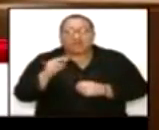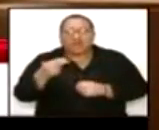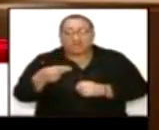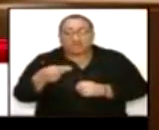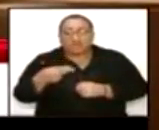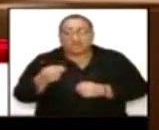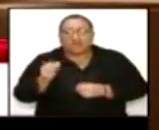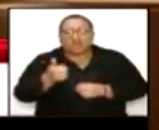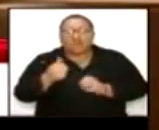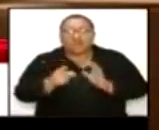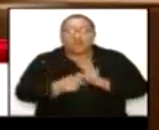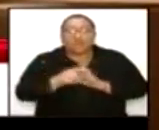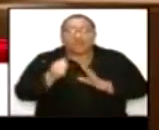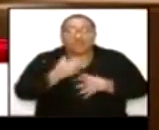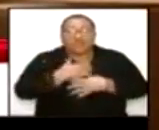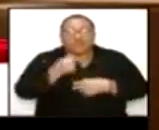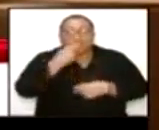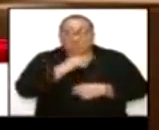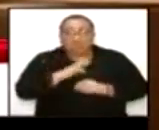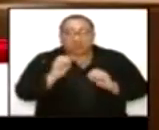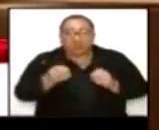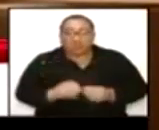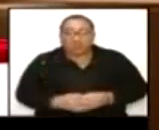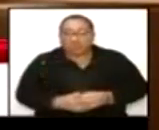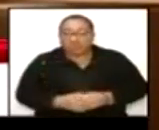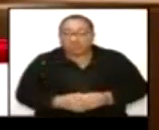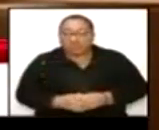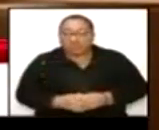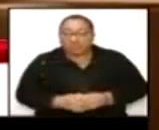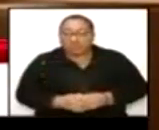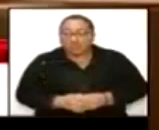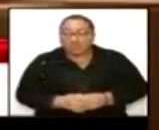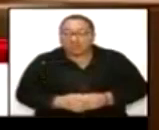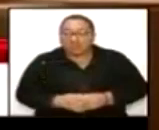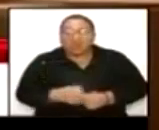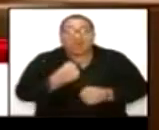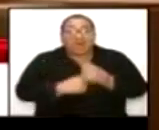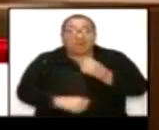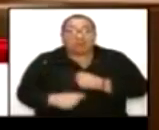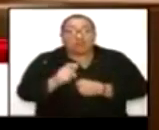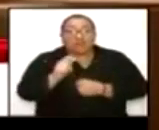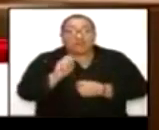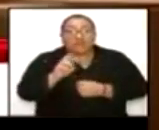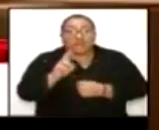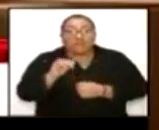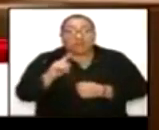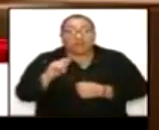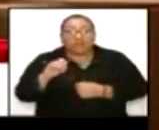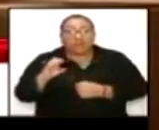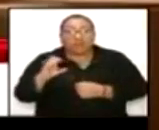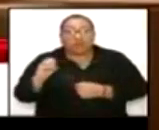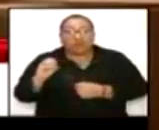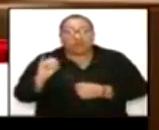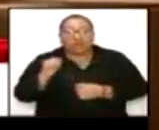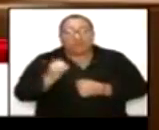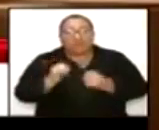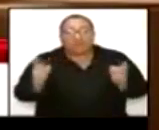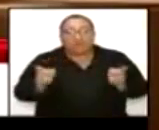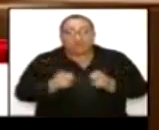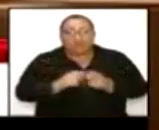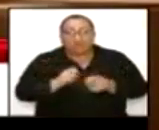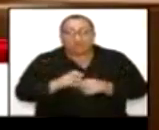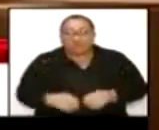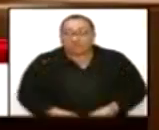NGRH, el derecho a la salud de las niñas y adolescentes, el aborto terapéutico en el Perú y finalmente las conclusiones